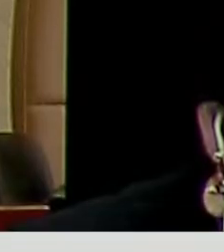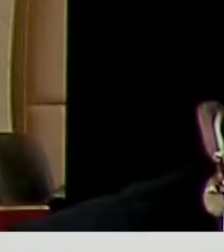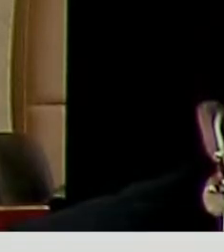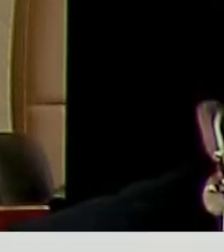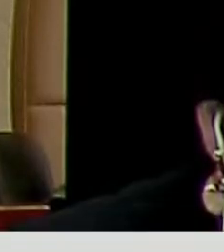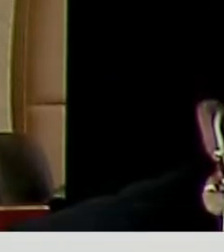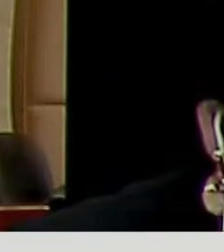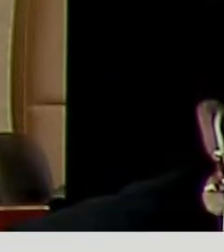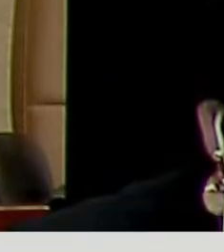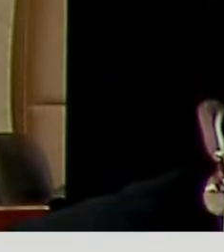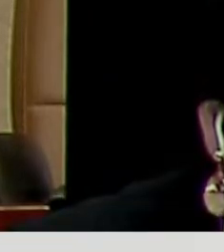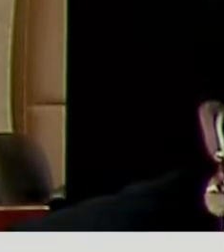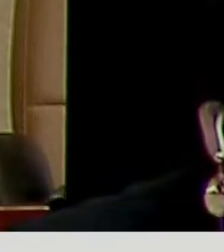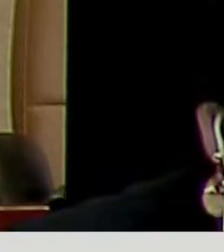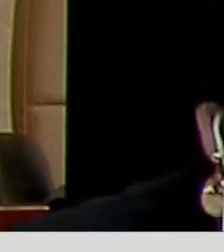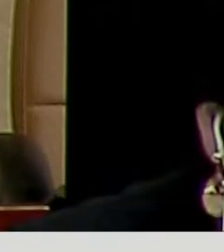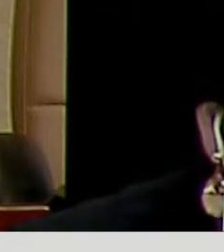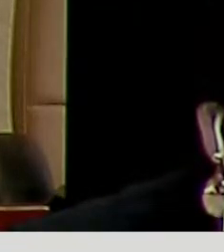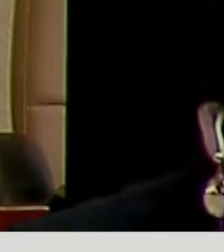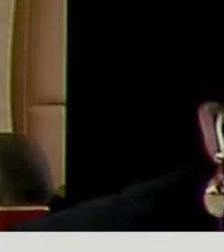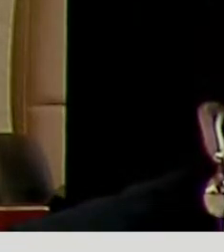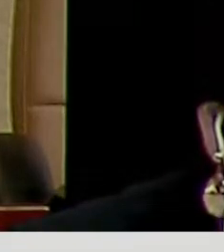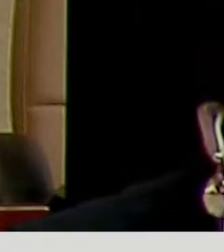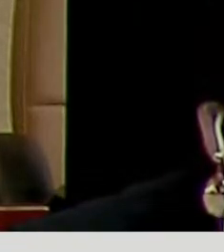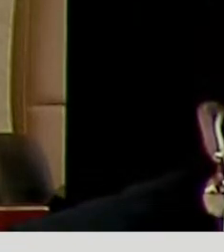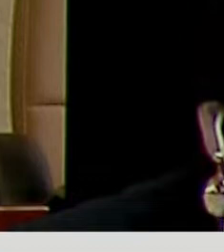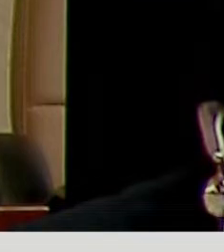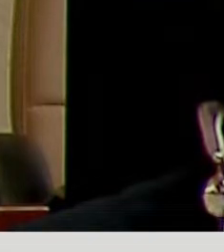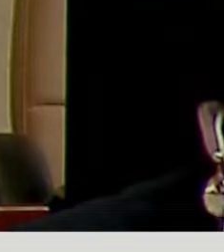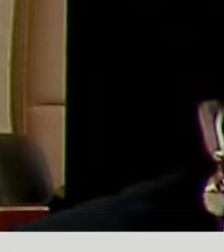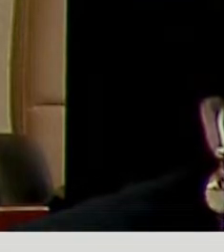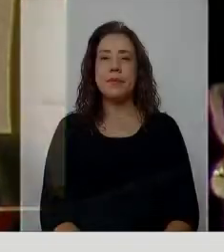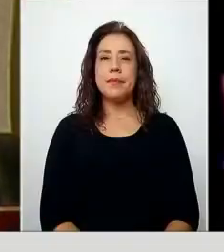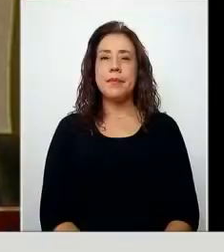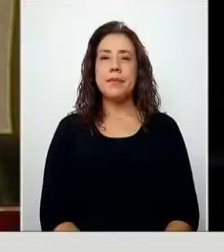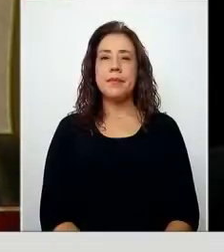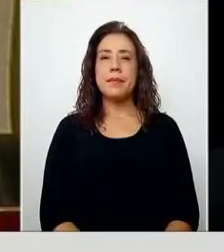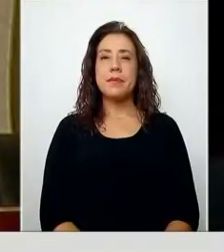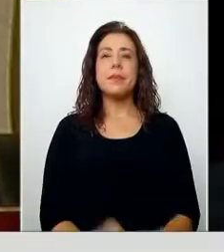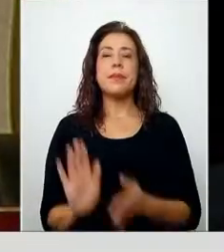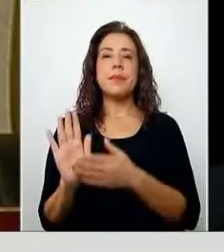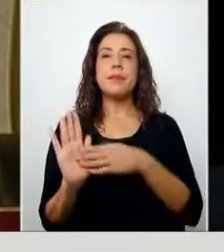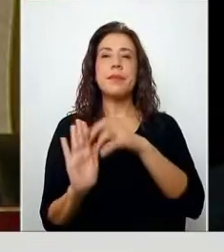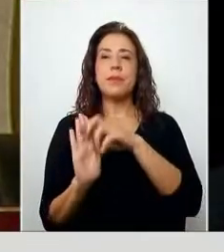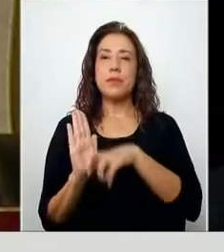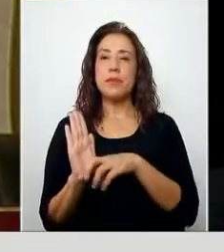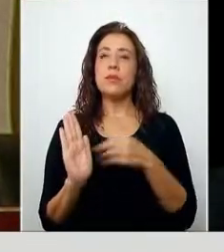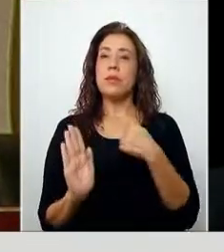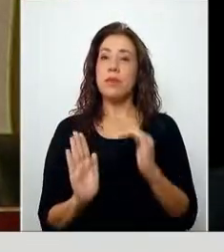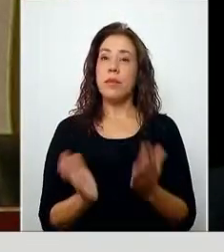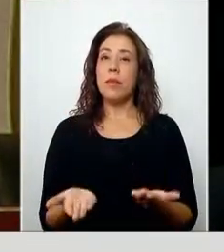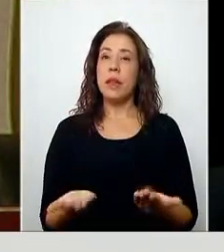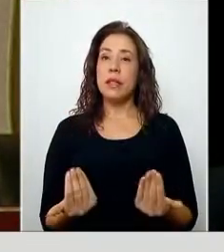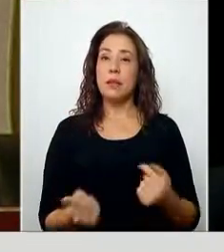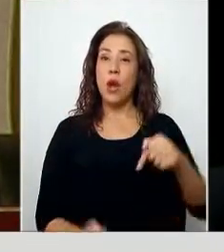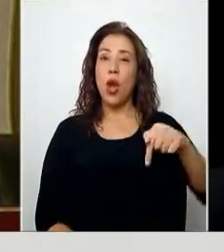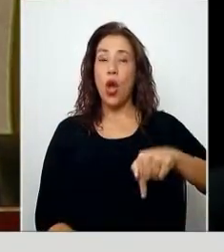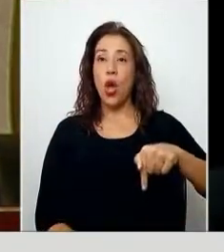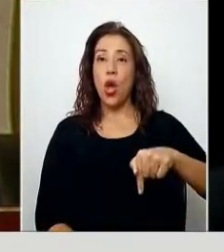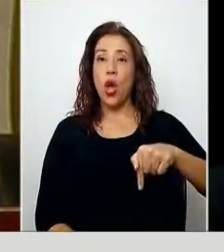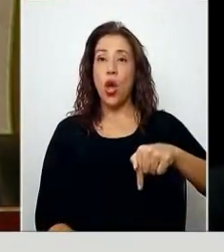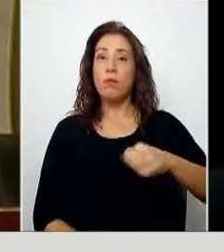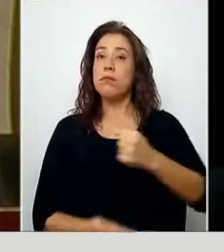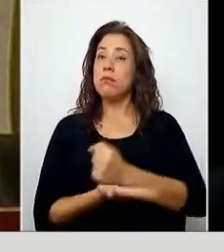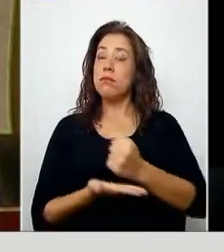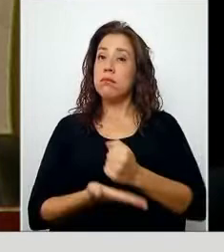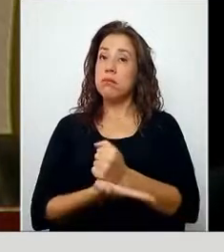Gracias presidente primero que todo esto es un proyecto que yo espero que el día de hoy se despache ley porque es